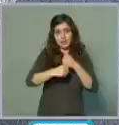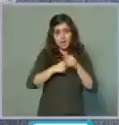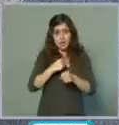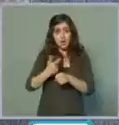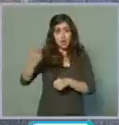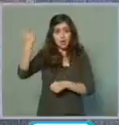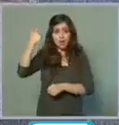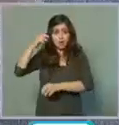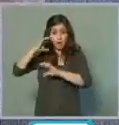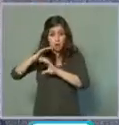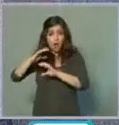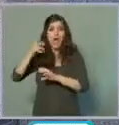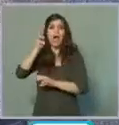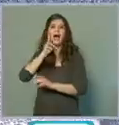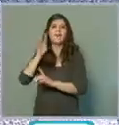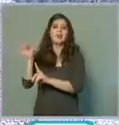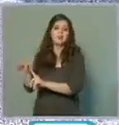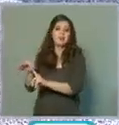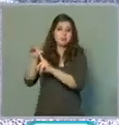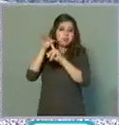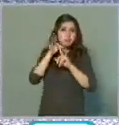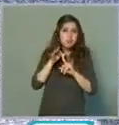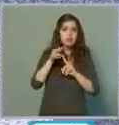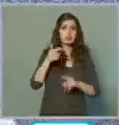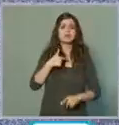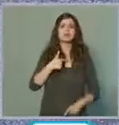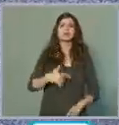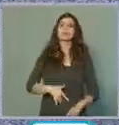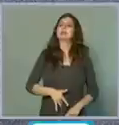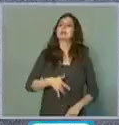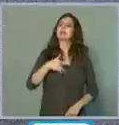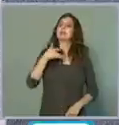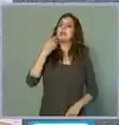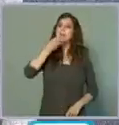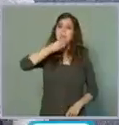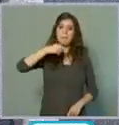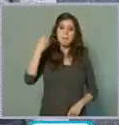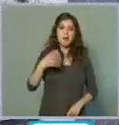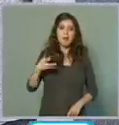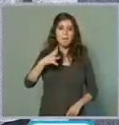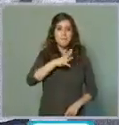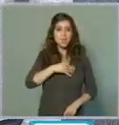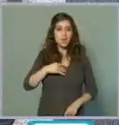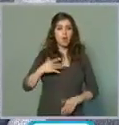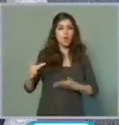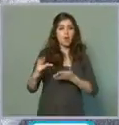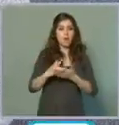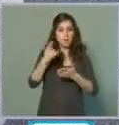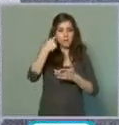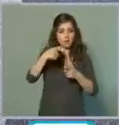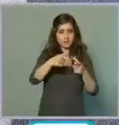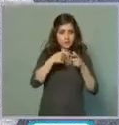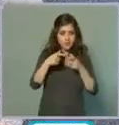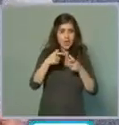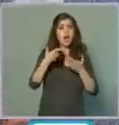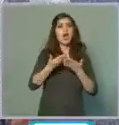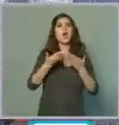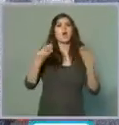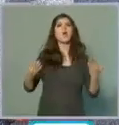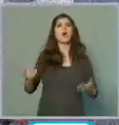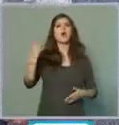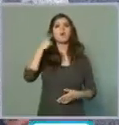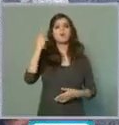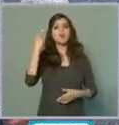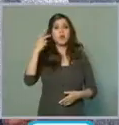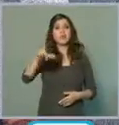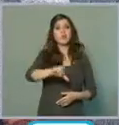en el tema y fue algo muy bonito que mi hijo que sí. ahora esté en el disco, ¿no? Inolvidable. Sí, bueno, sí, vamos a escucharte y ahorita